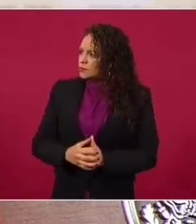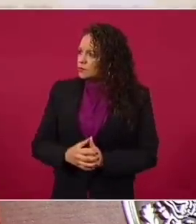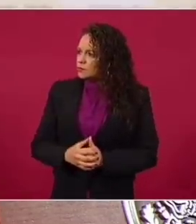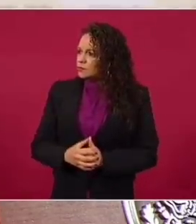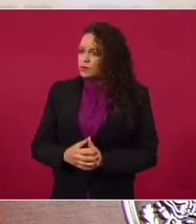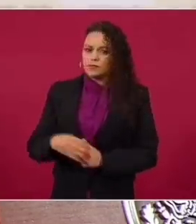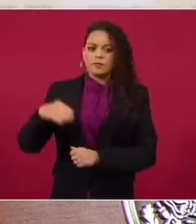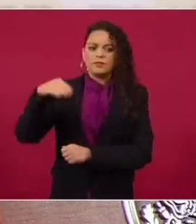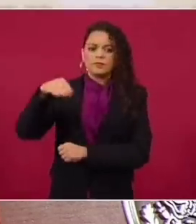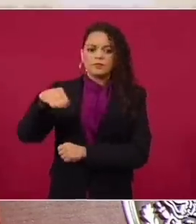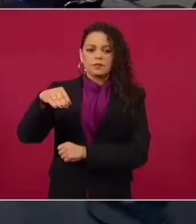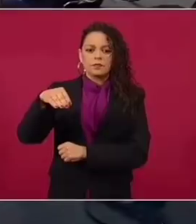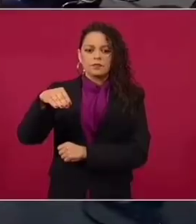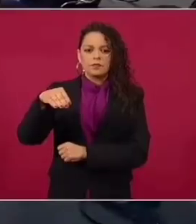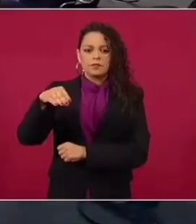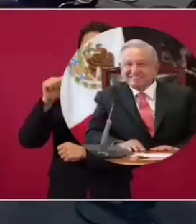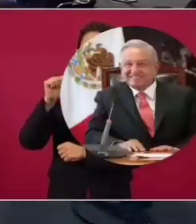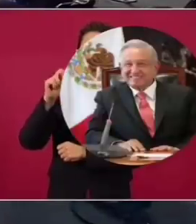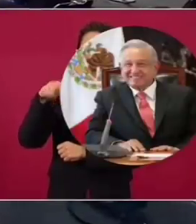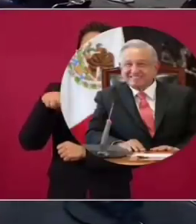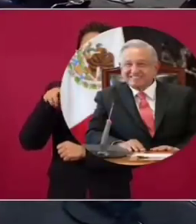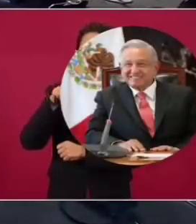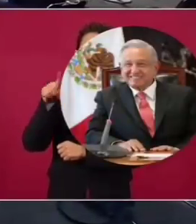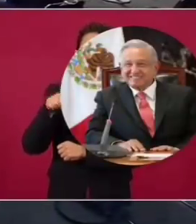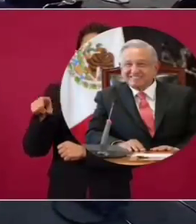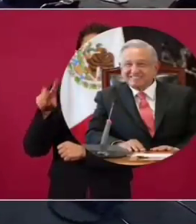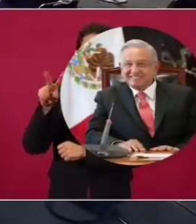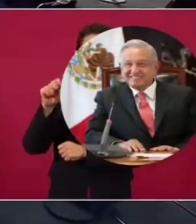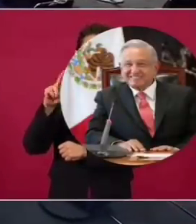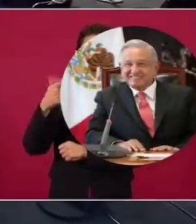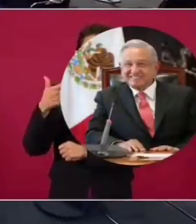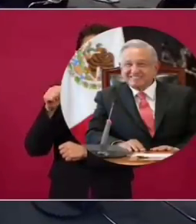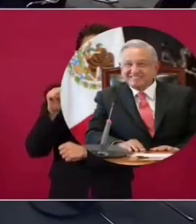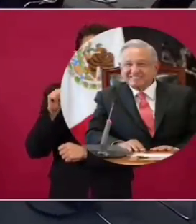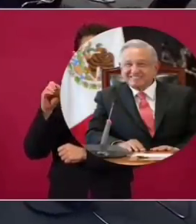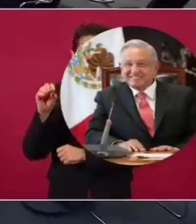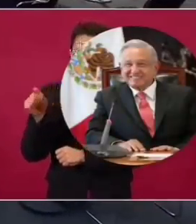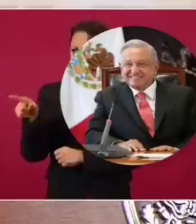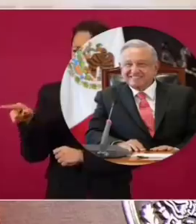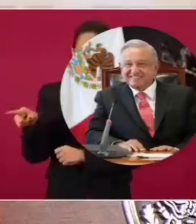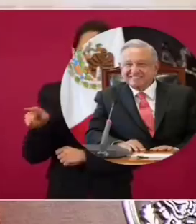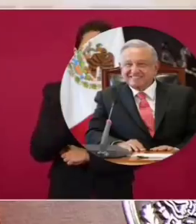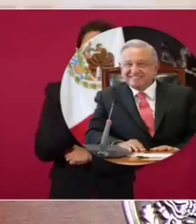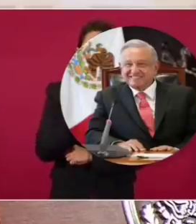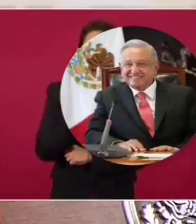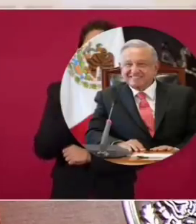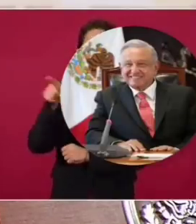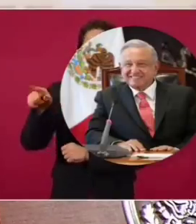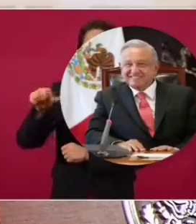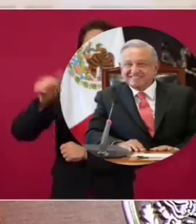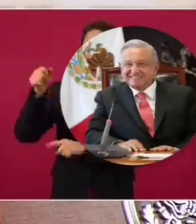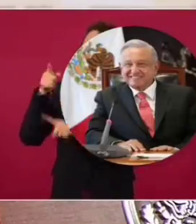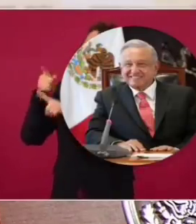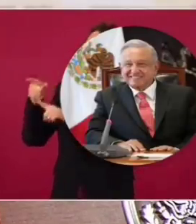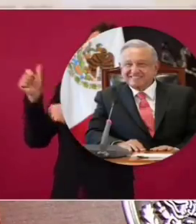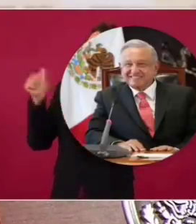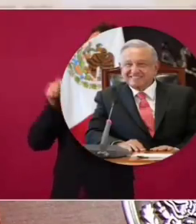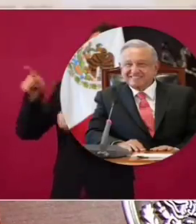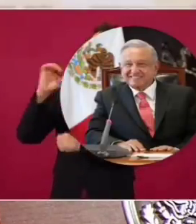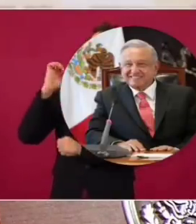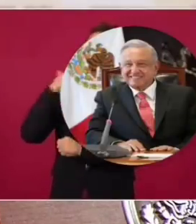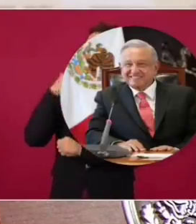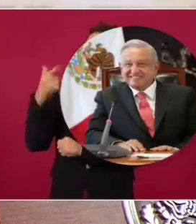a Marqués, a Vargas Llosa, lo nombraron Marqués, sí. Pero de los estos, no, Calderón nomás llegó a